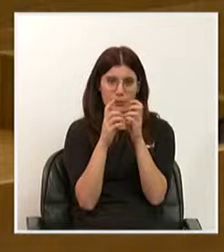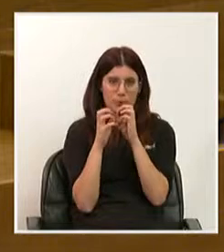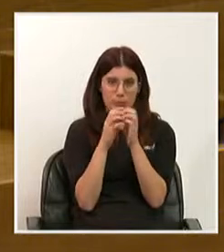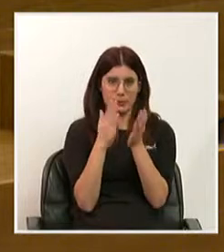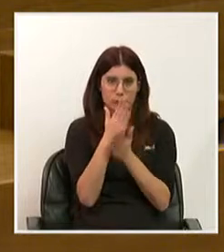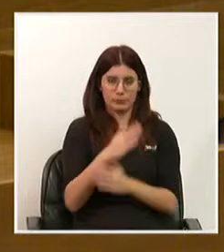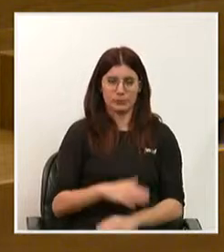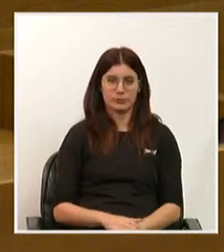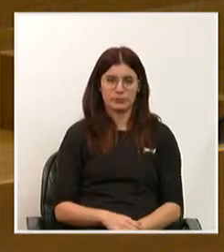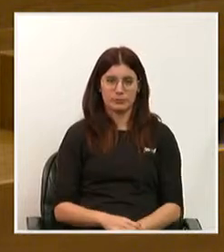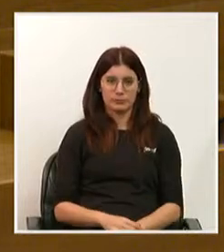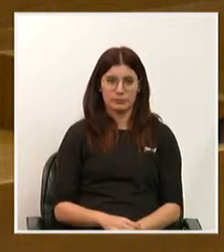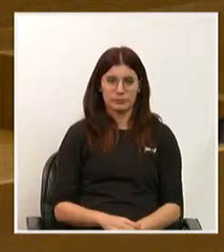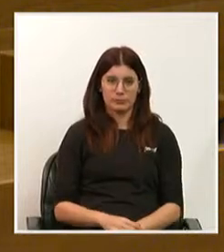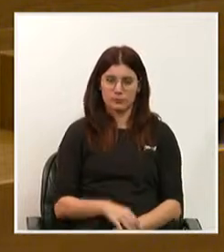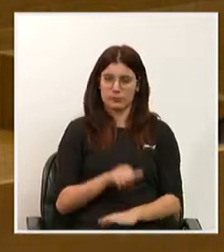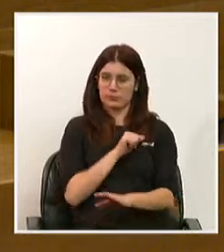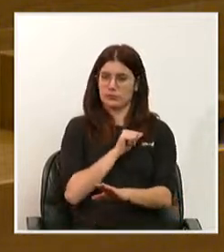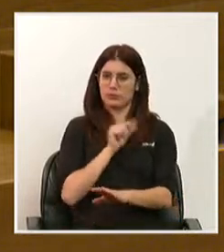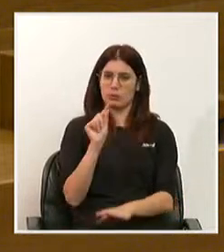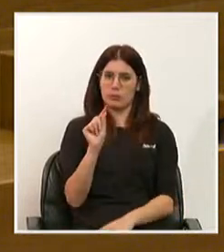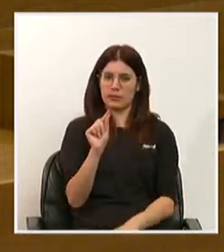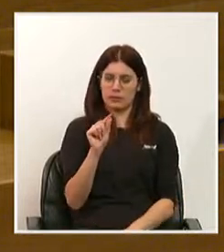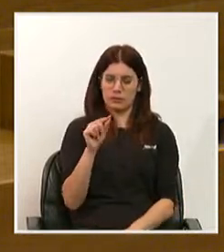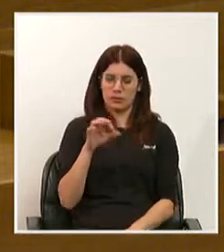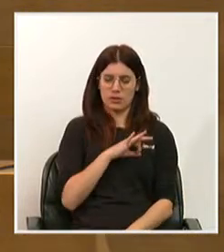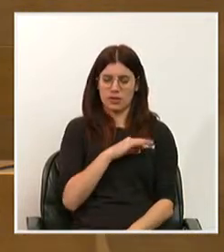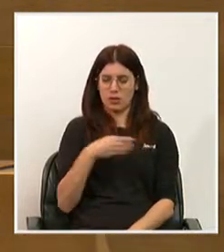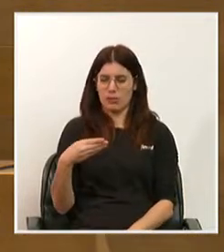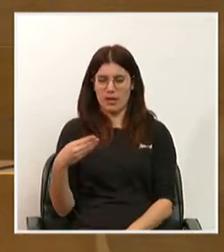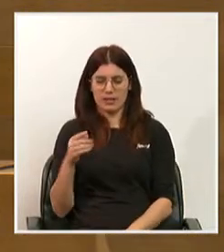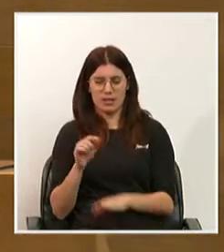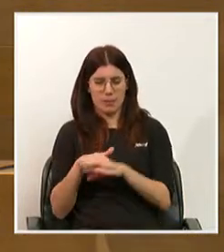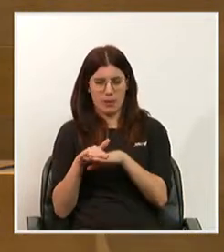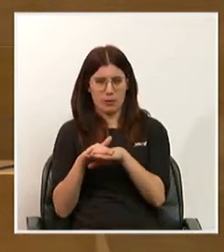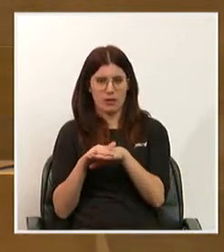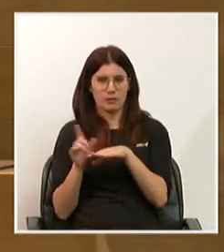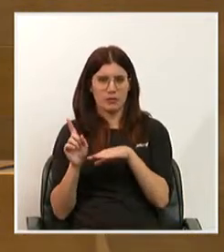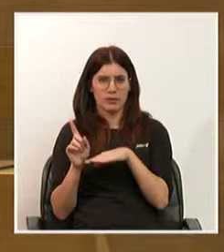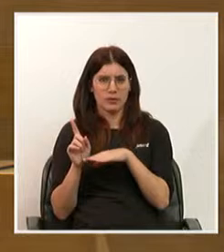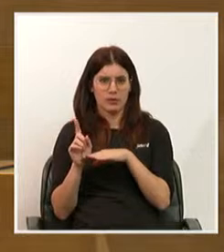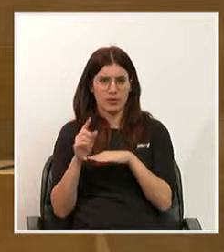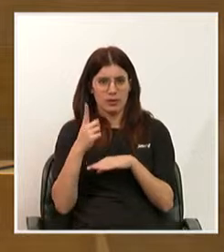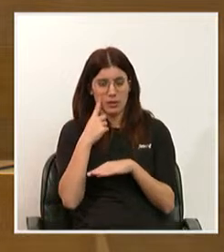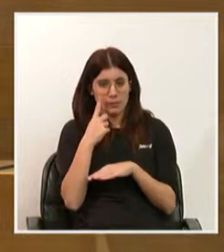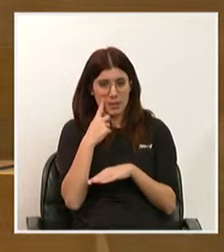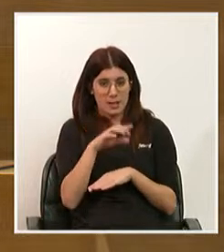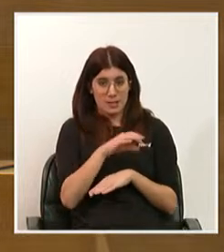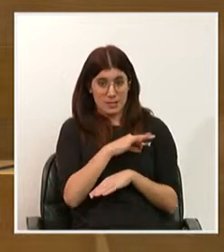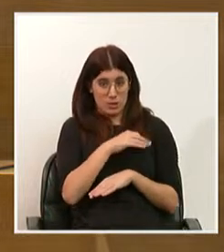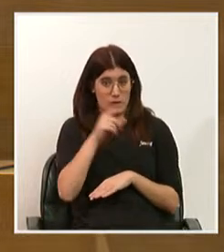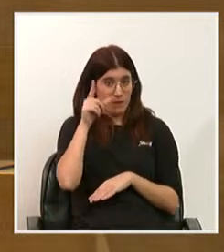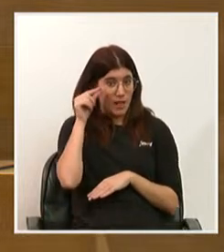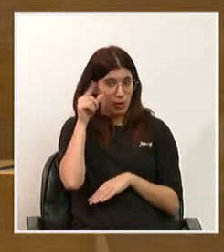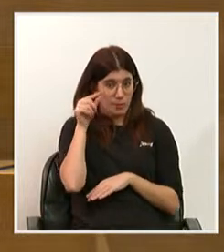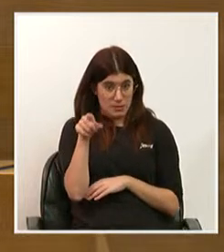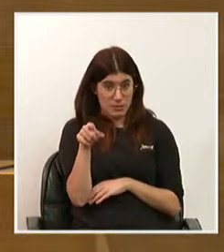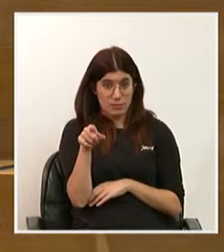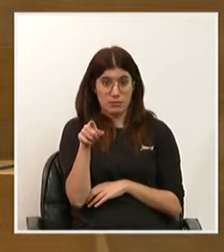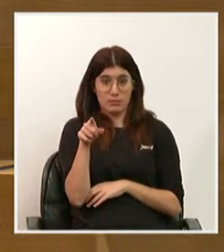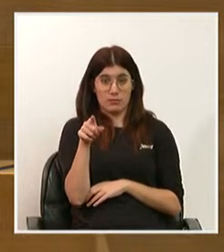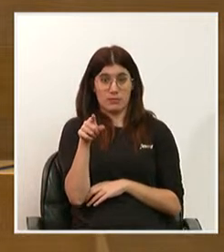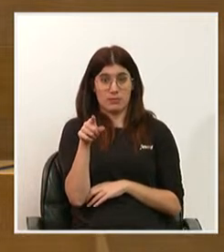absoluto un momento un momento señor barrachina un momento Perdón mire señor baldoví